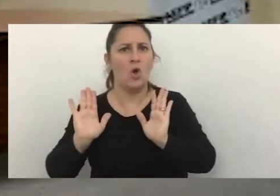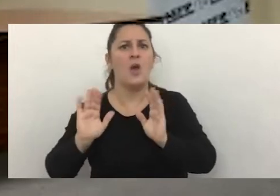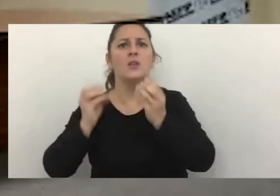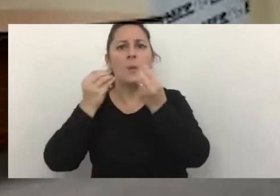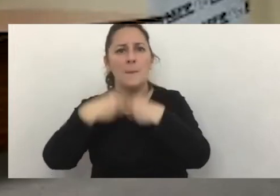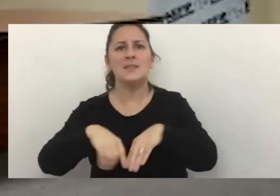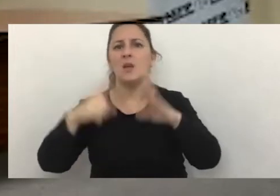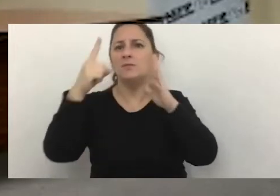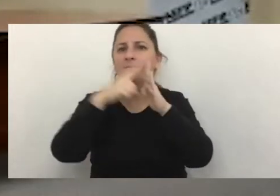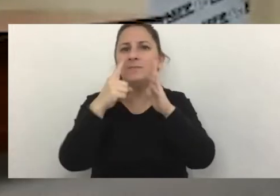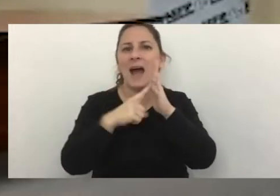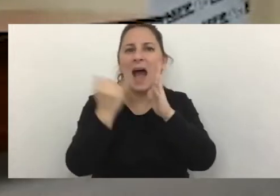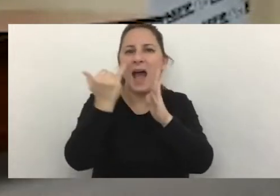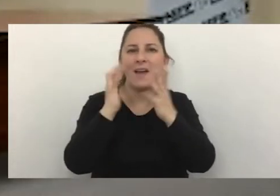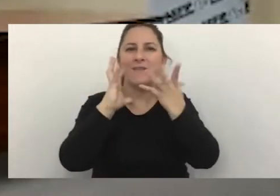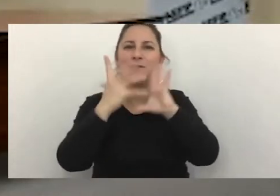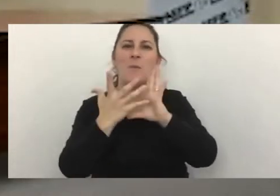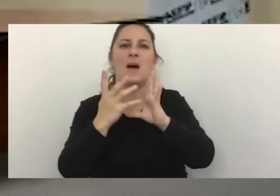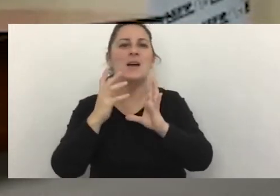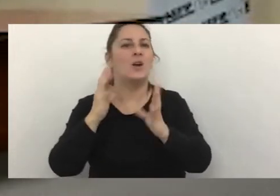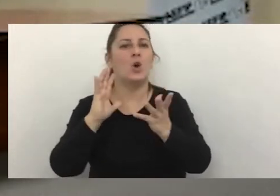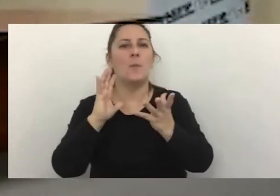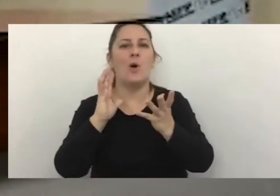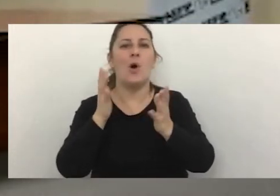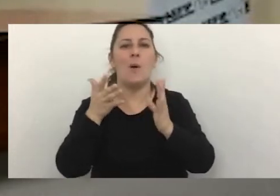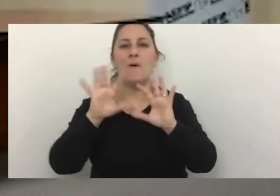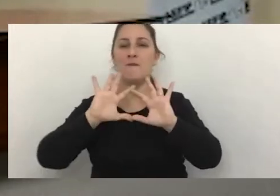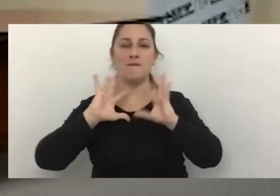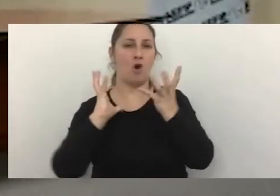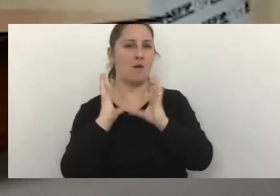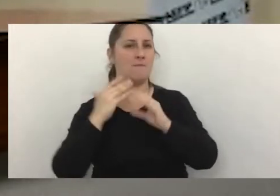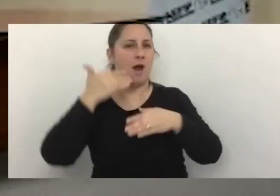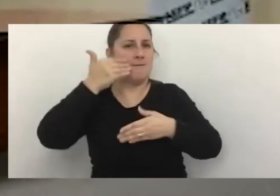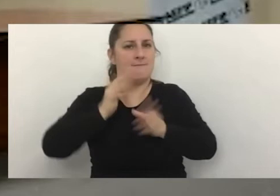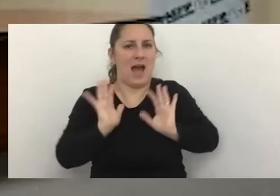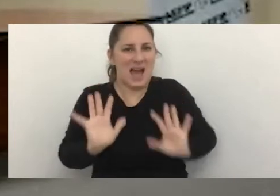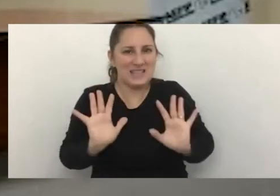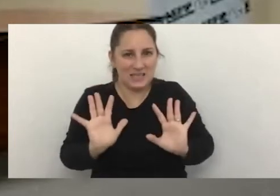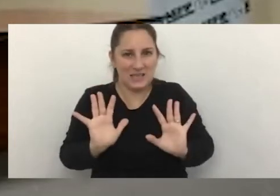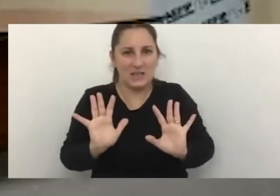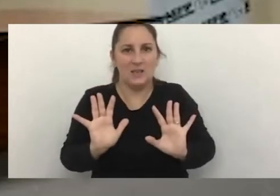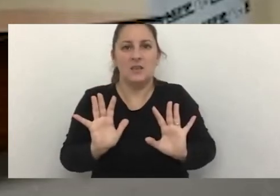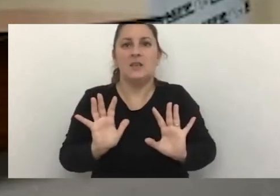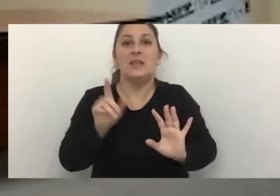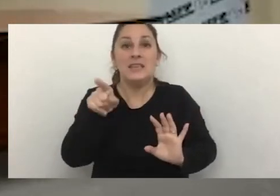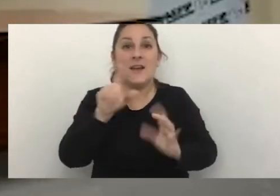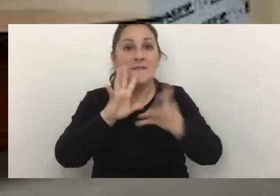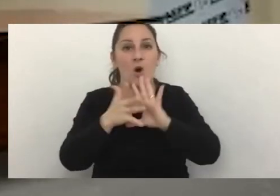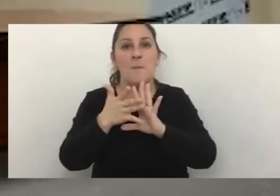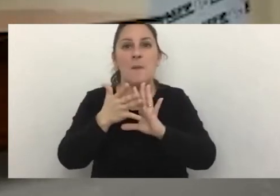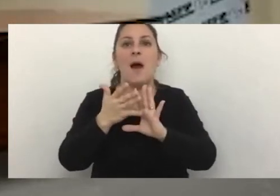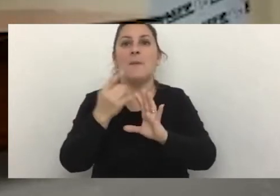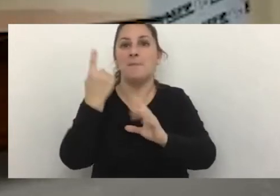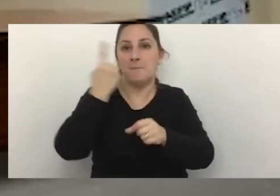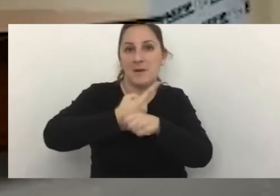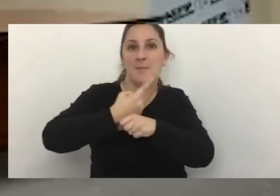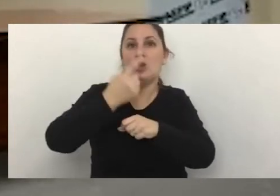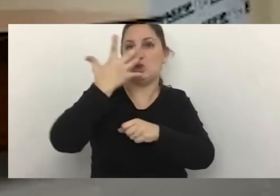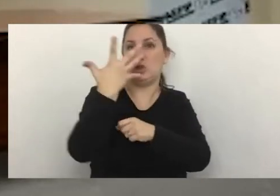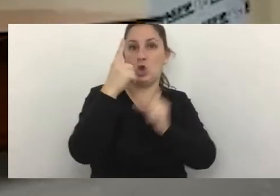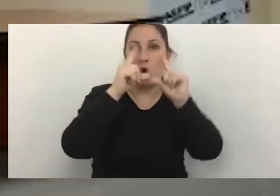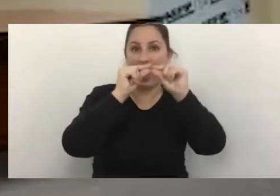escape. Válvulas de escape, un modelo cerrado, que era de unicidad promocionada, y estas válvulas de escape están en los primeros 5 artículos, y